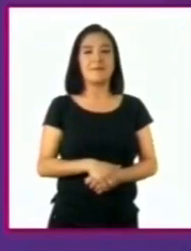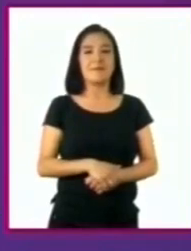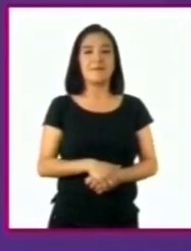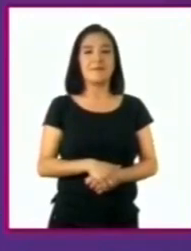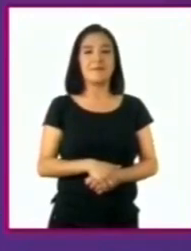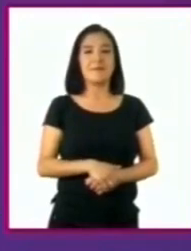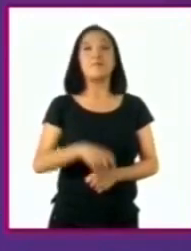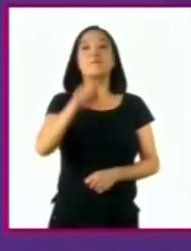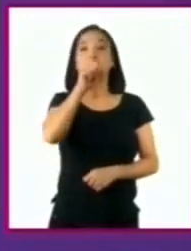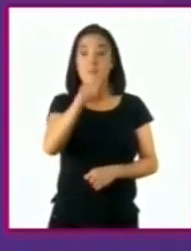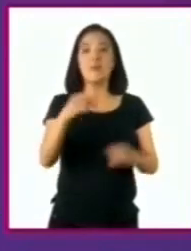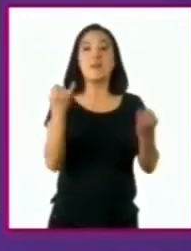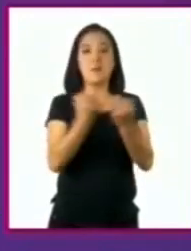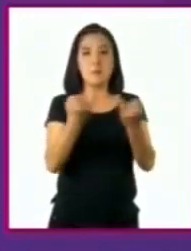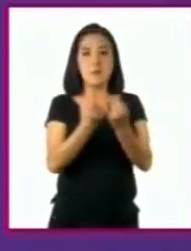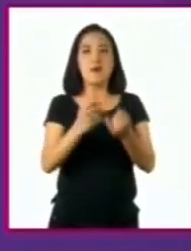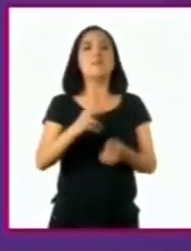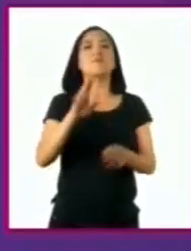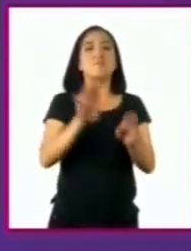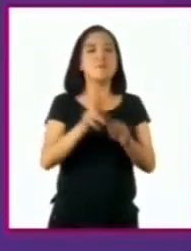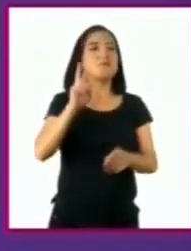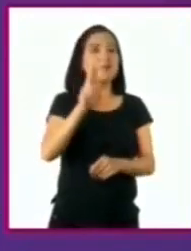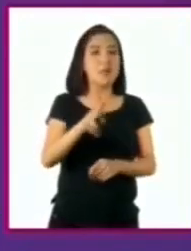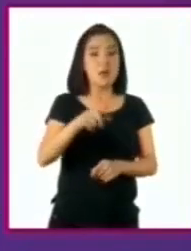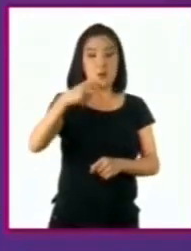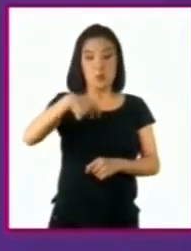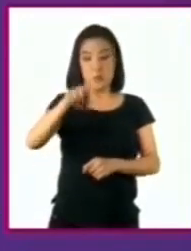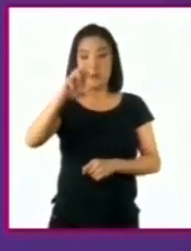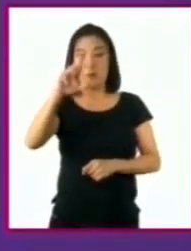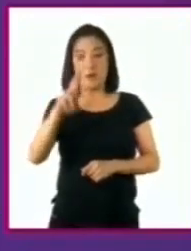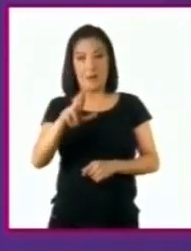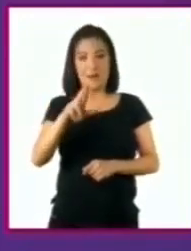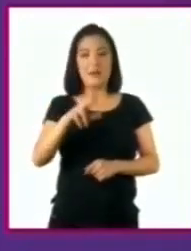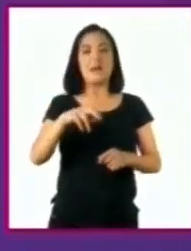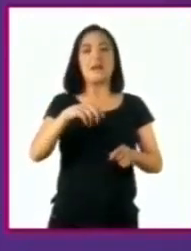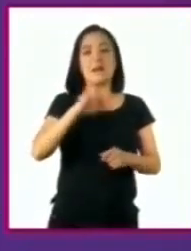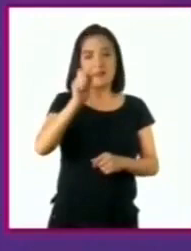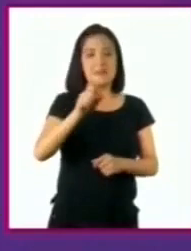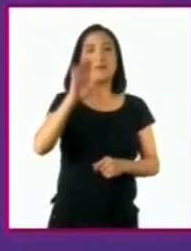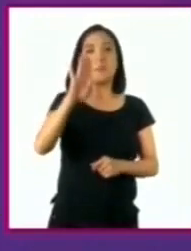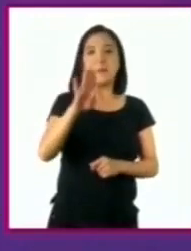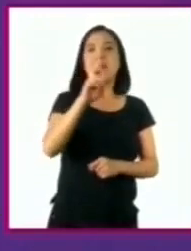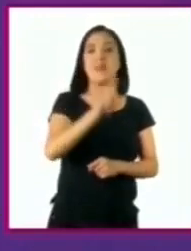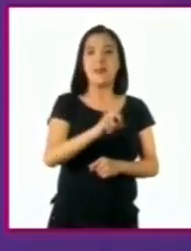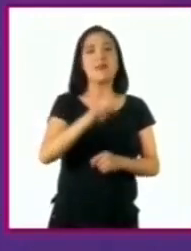De la misma manera, podemos obtener que QR y BD son paralelos.